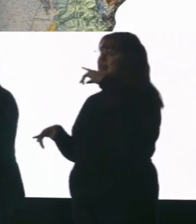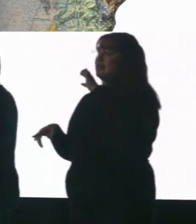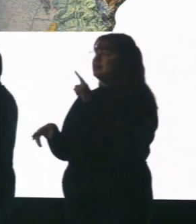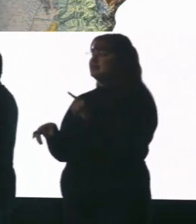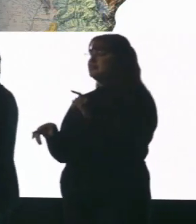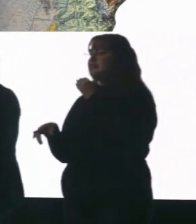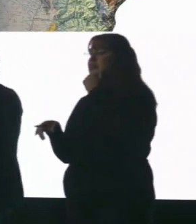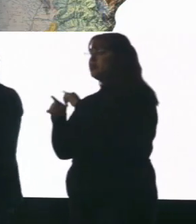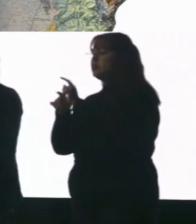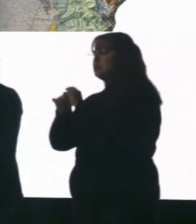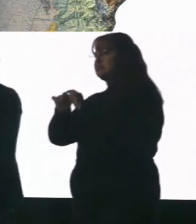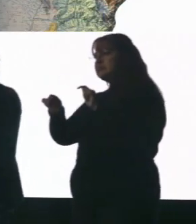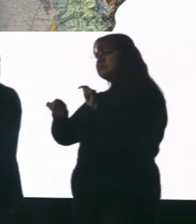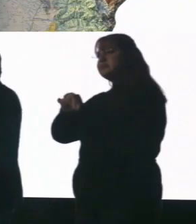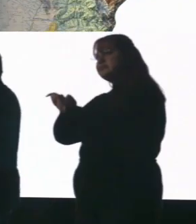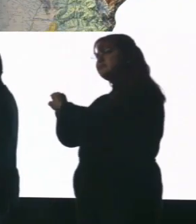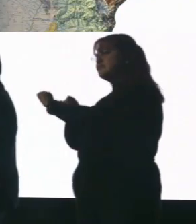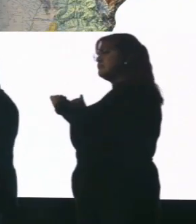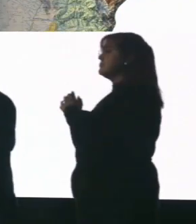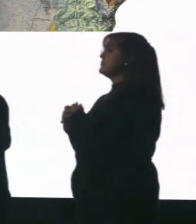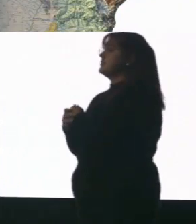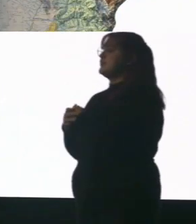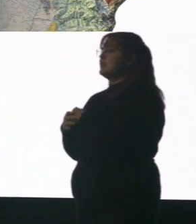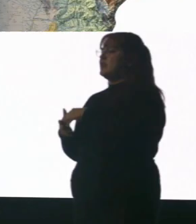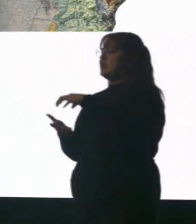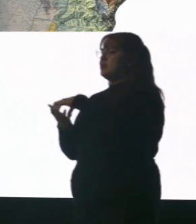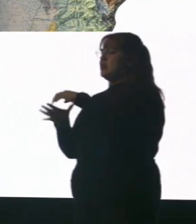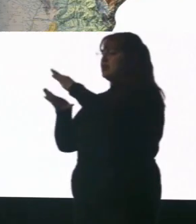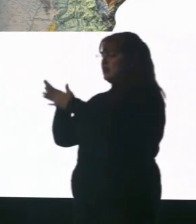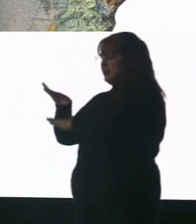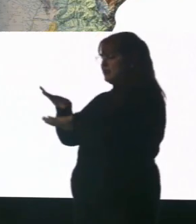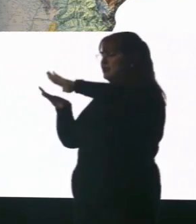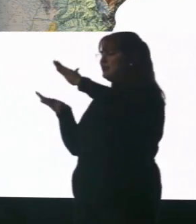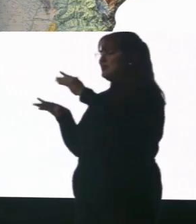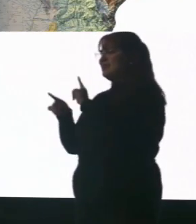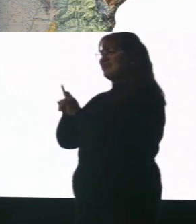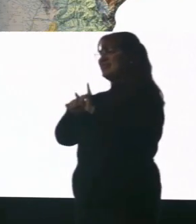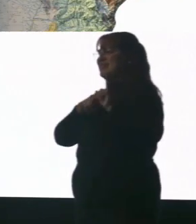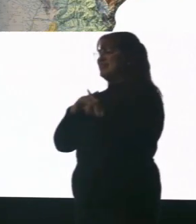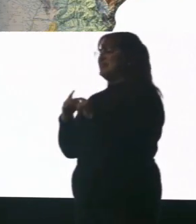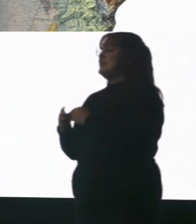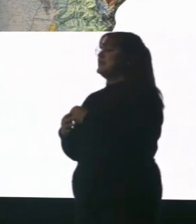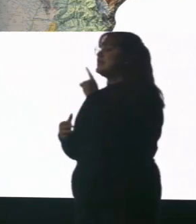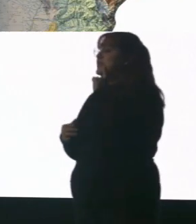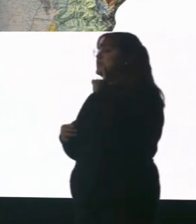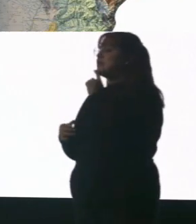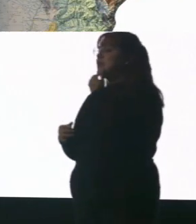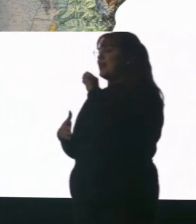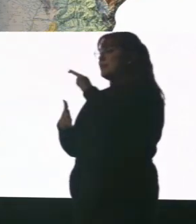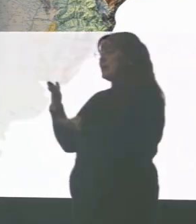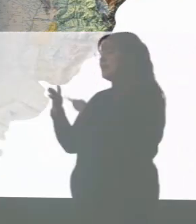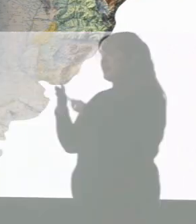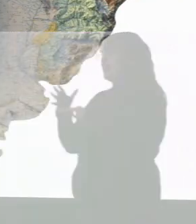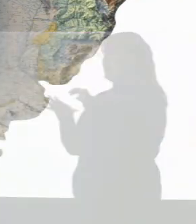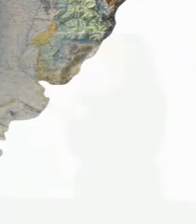en partes más distales tenemos estas zonas, estas depresiones que son las cuencas, en donde los sistemas fluviales están llevando el material desde las